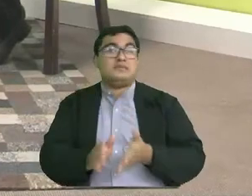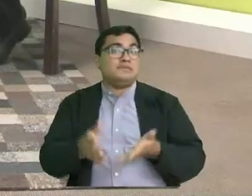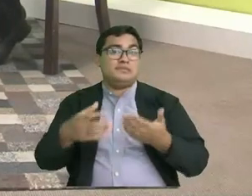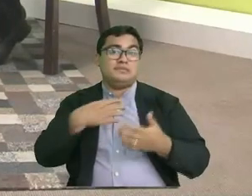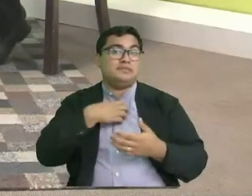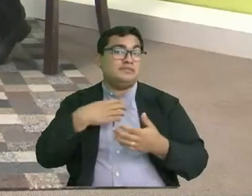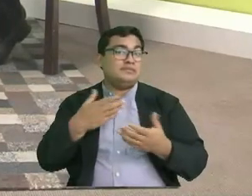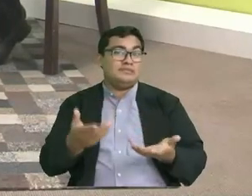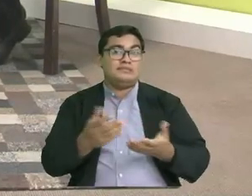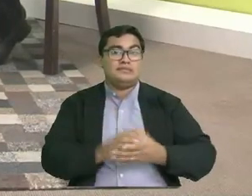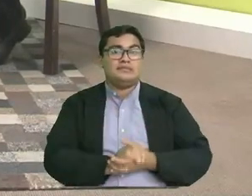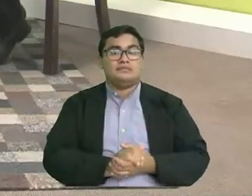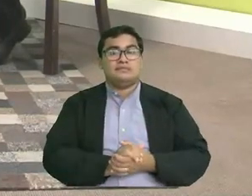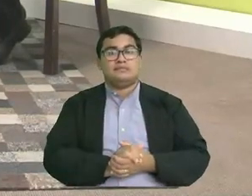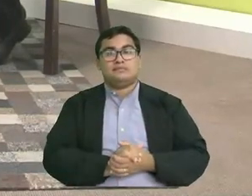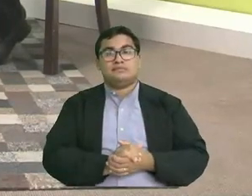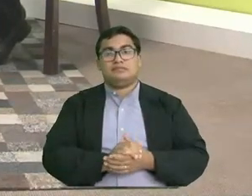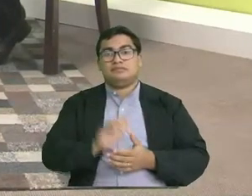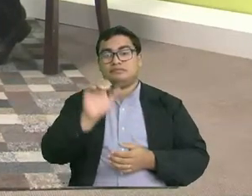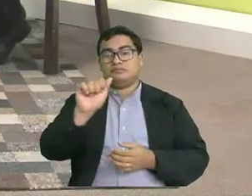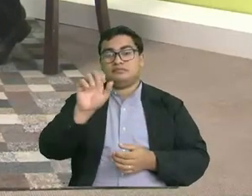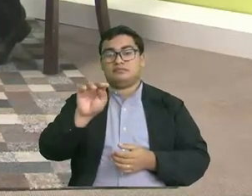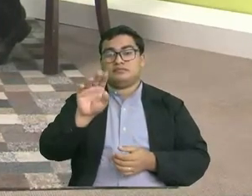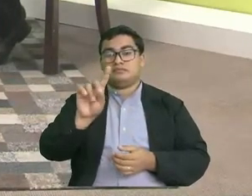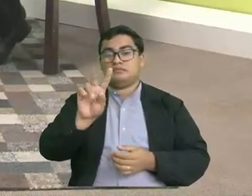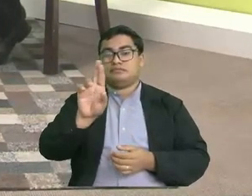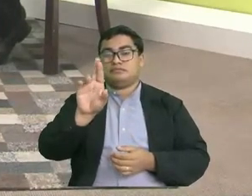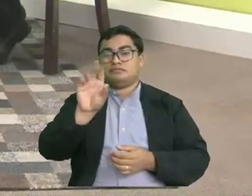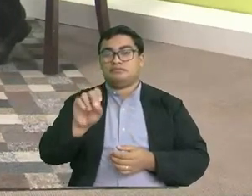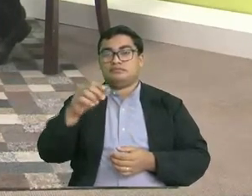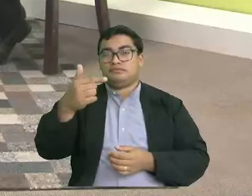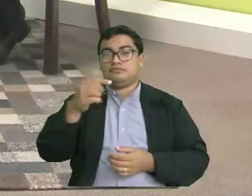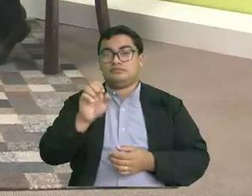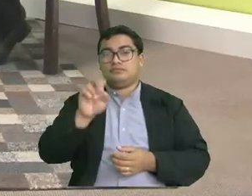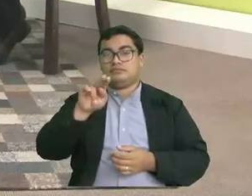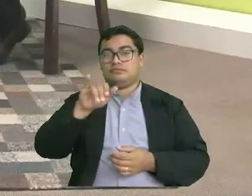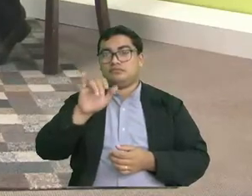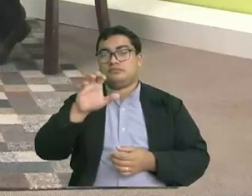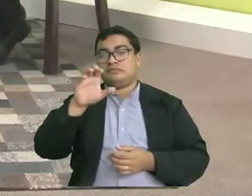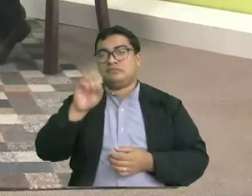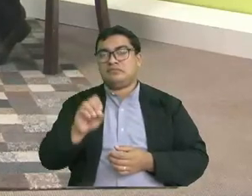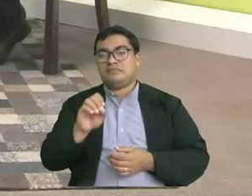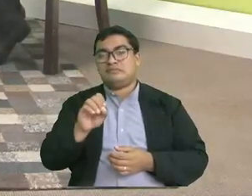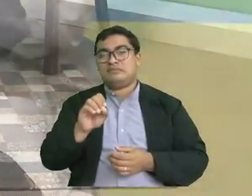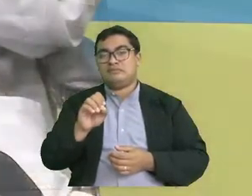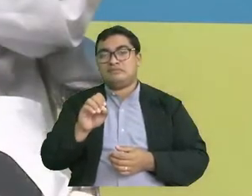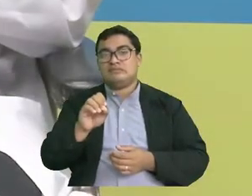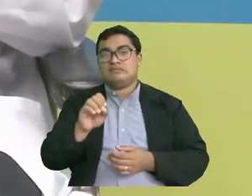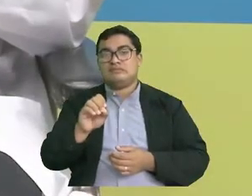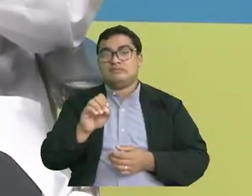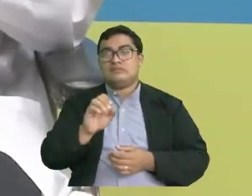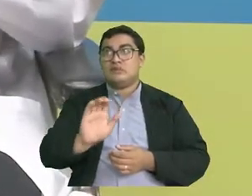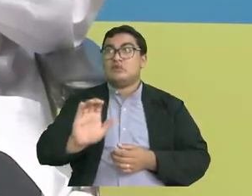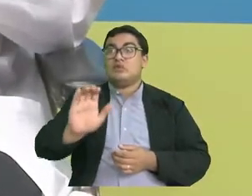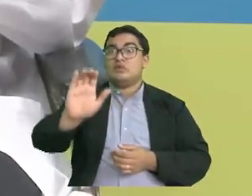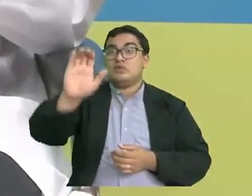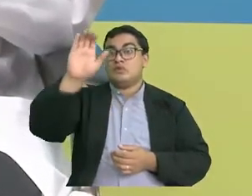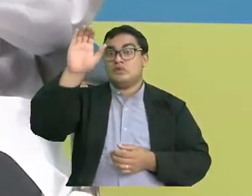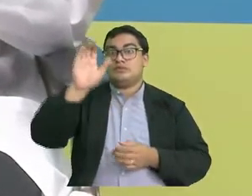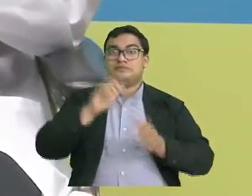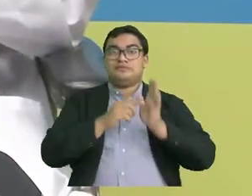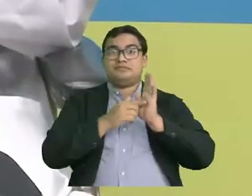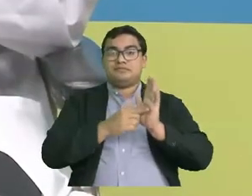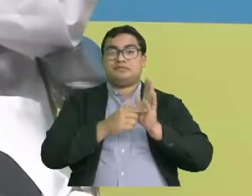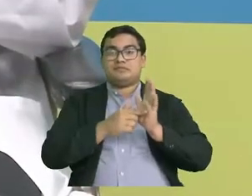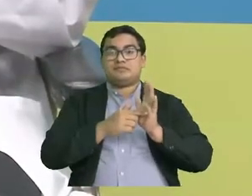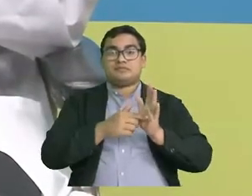de insensibilidad androgénica, ocurre que no están chiquitos, entonces ya son más grandes. Aquí, digamos, el